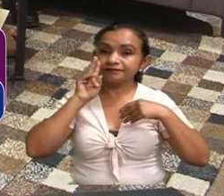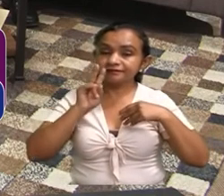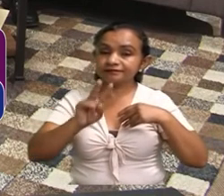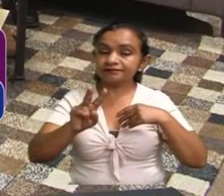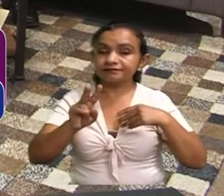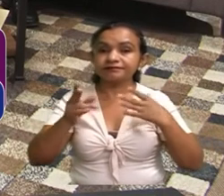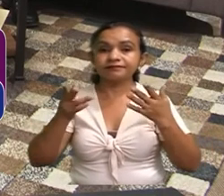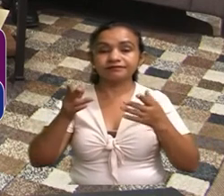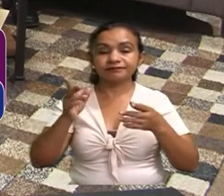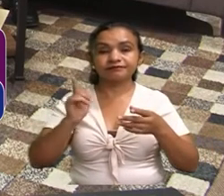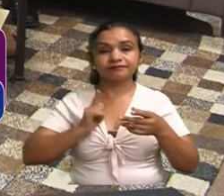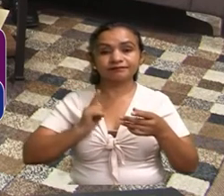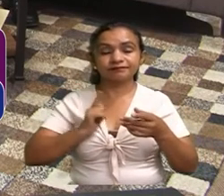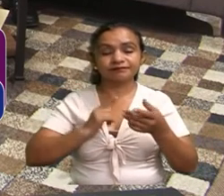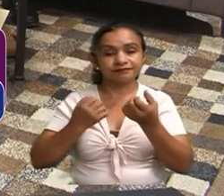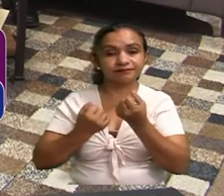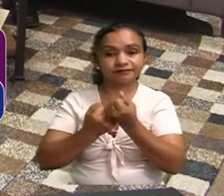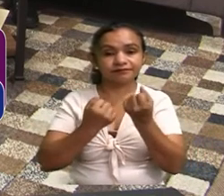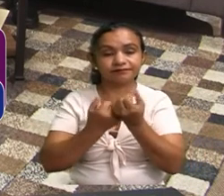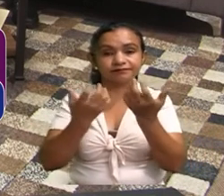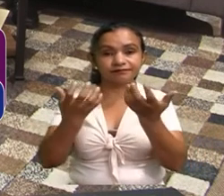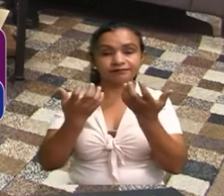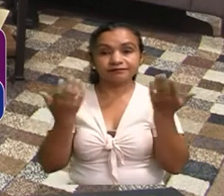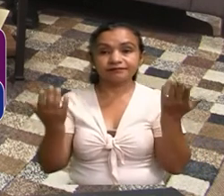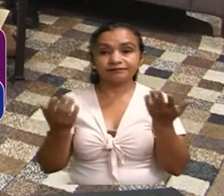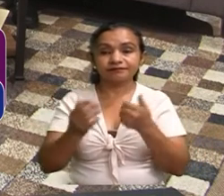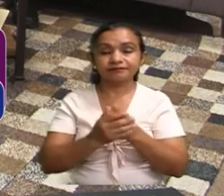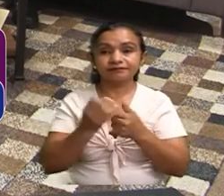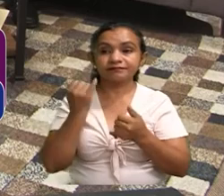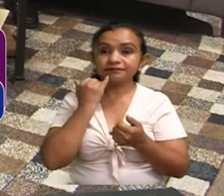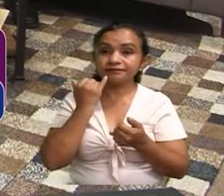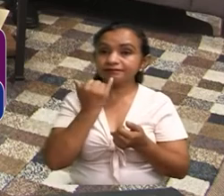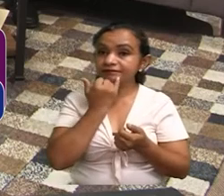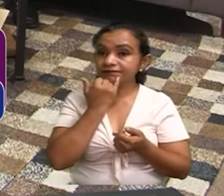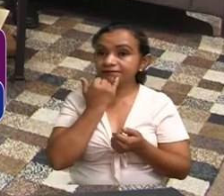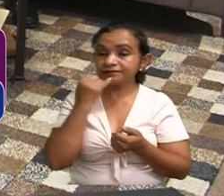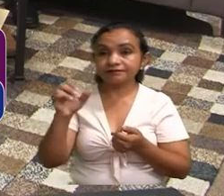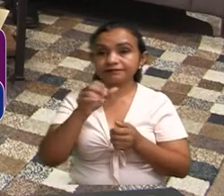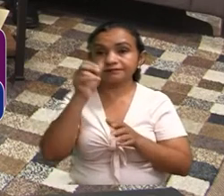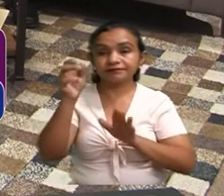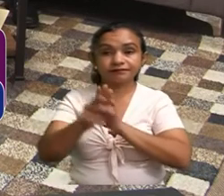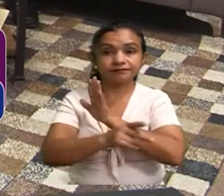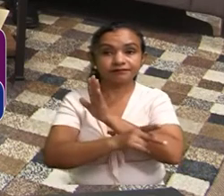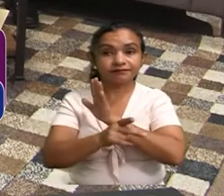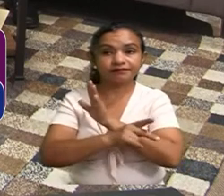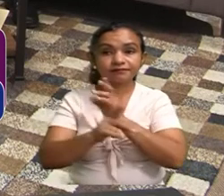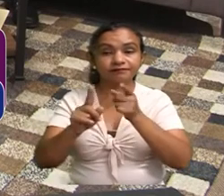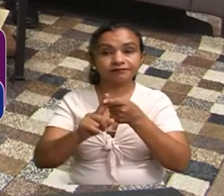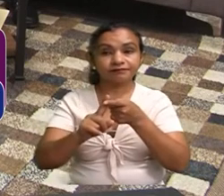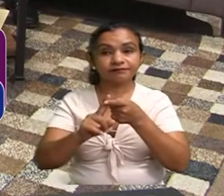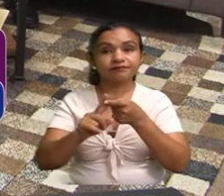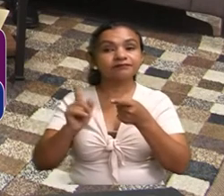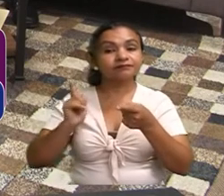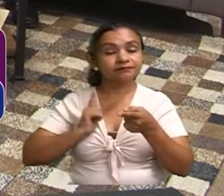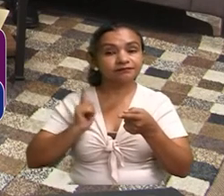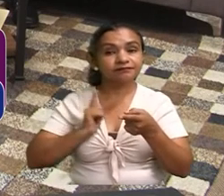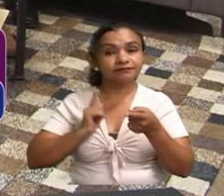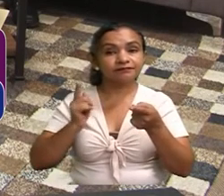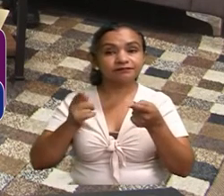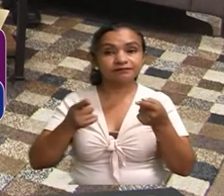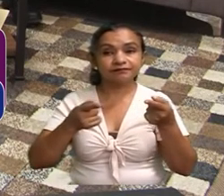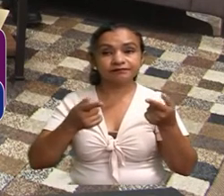ahí donde queremos que nos apoyen, pues. Eso en Israel, de otros países, de la India, Nosotros estamos